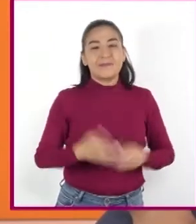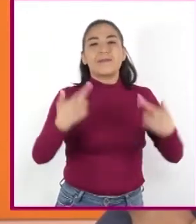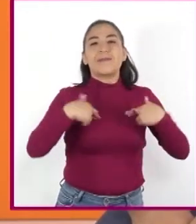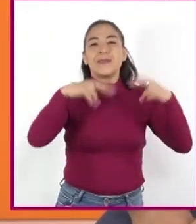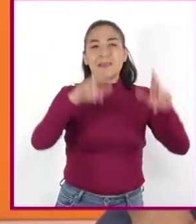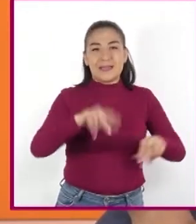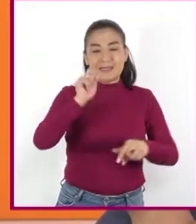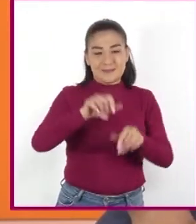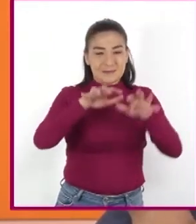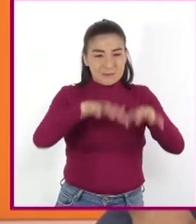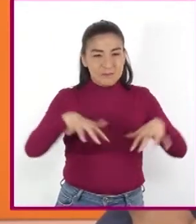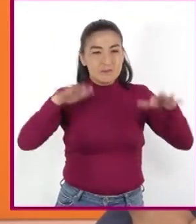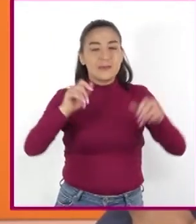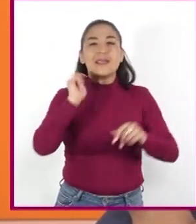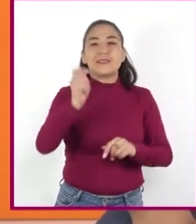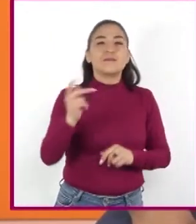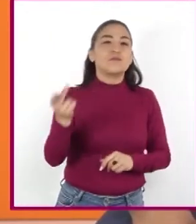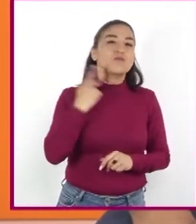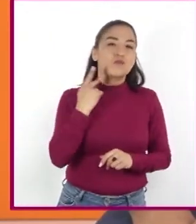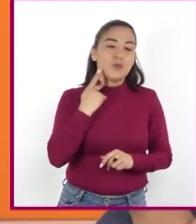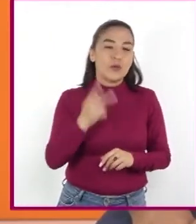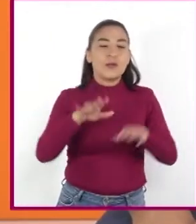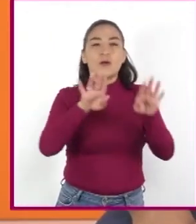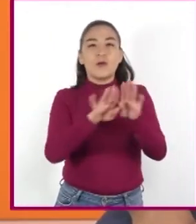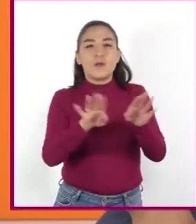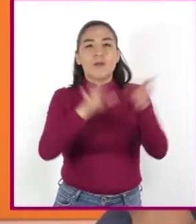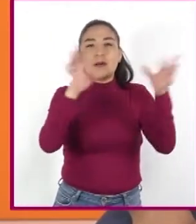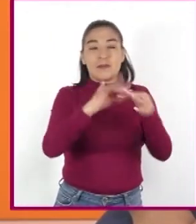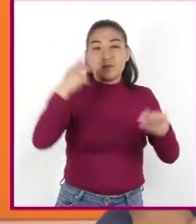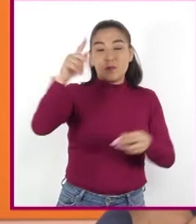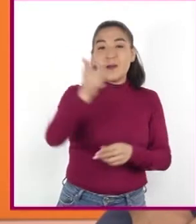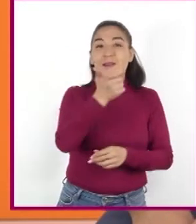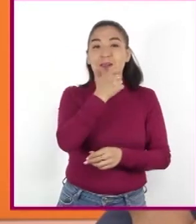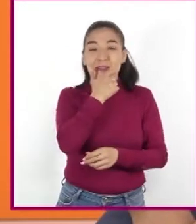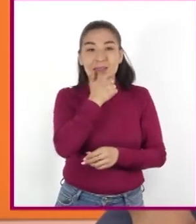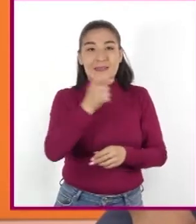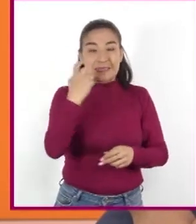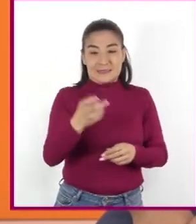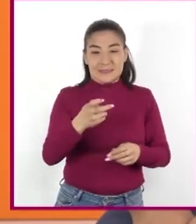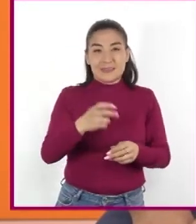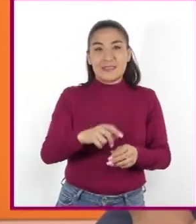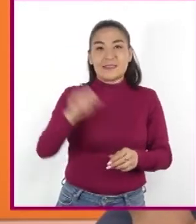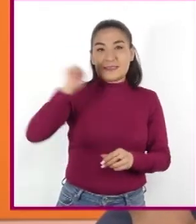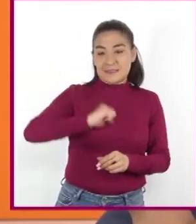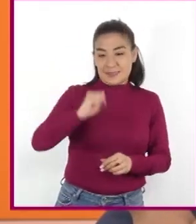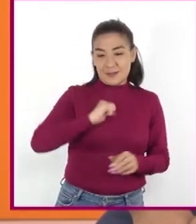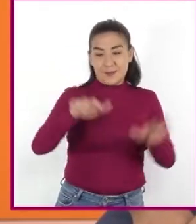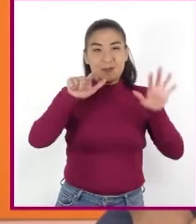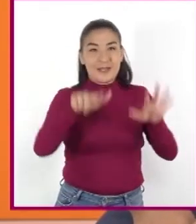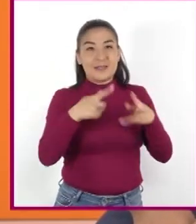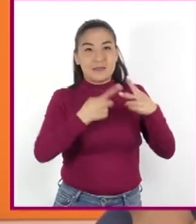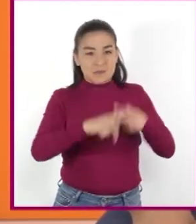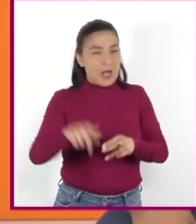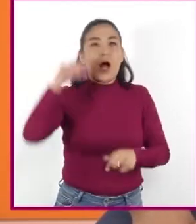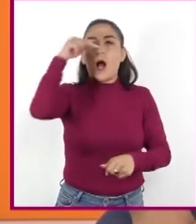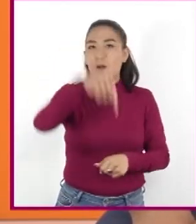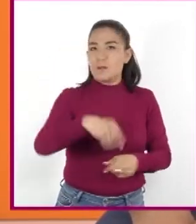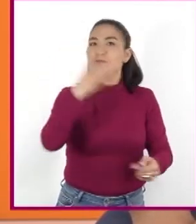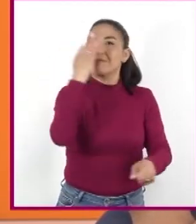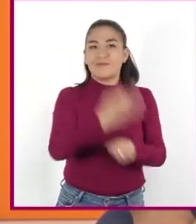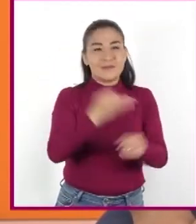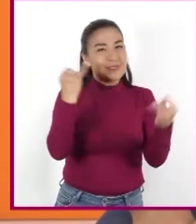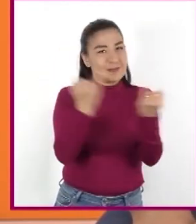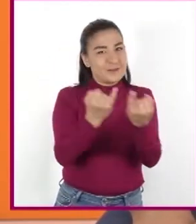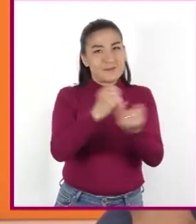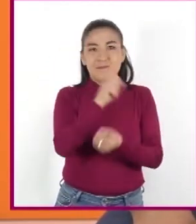al parlamentarismo, sistema político que adoptó Inglaterra desde mediados del siglo XVII y que sigue vigente hasta nuestros